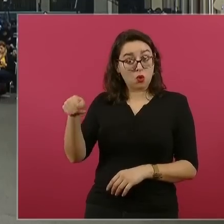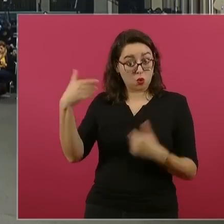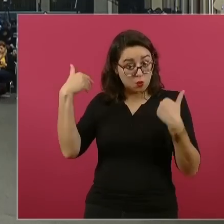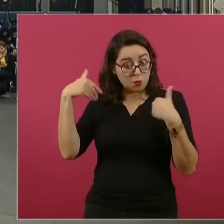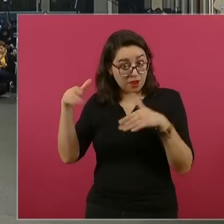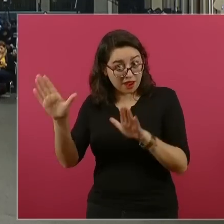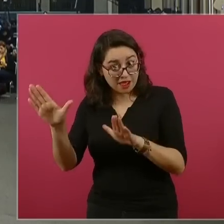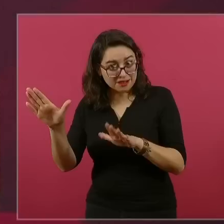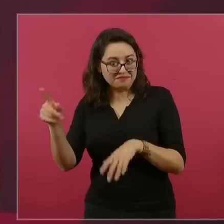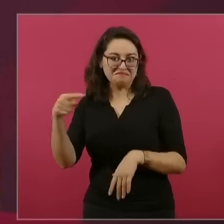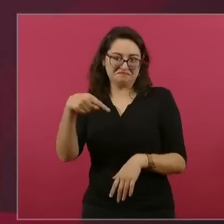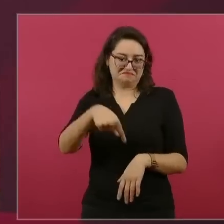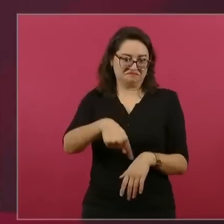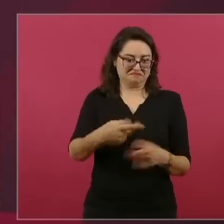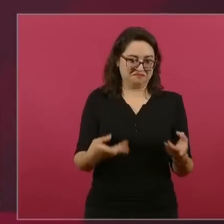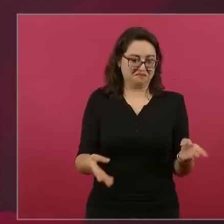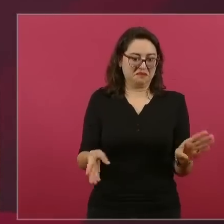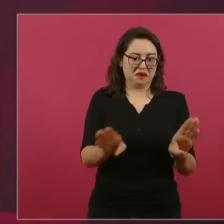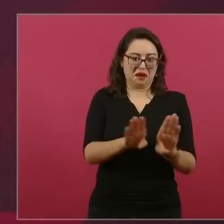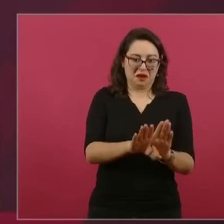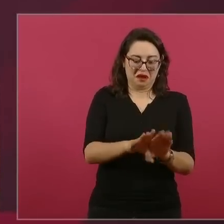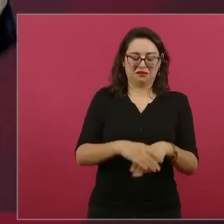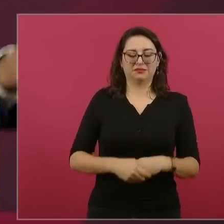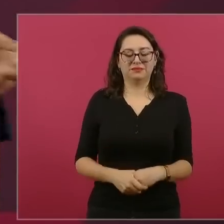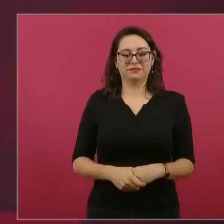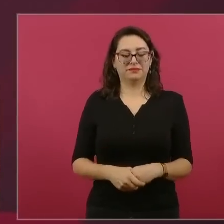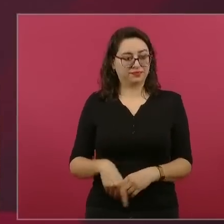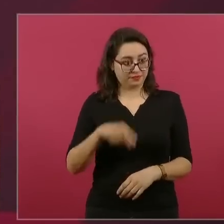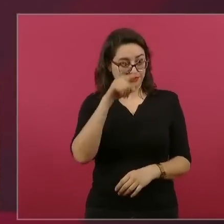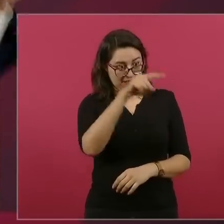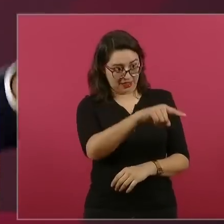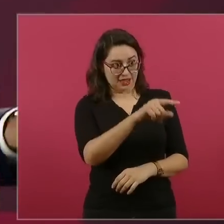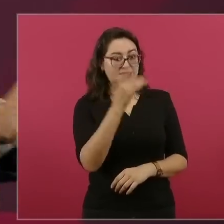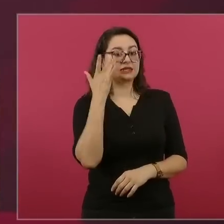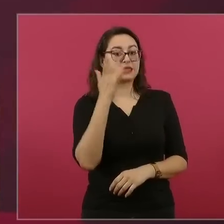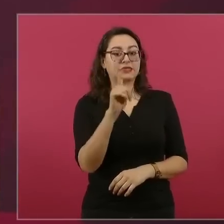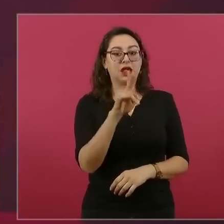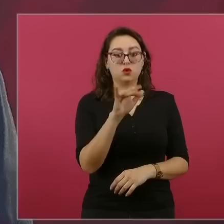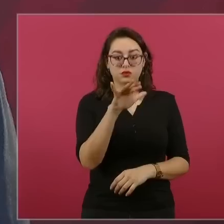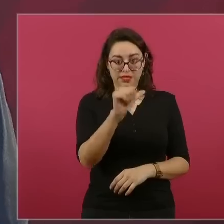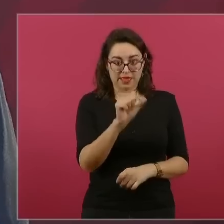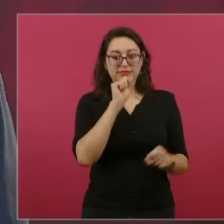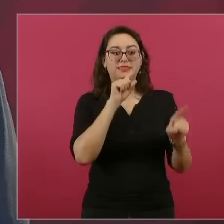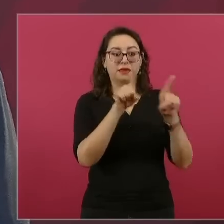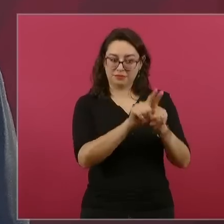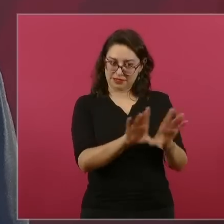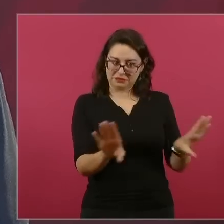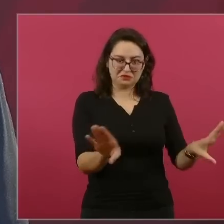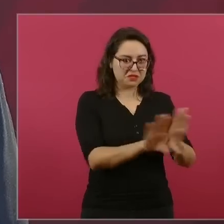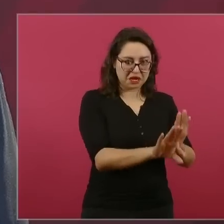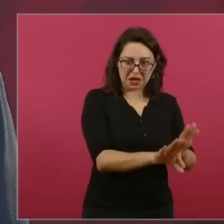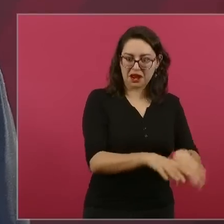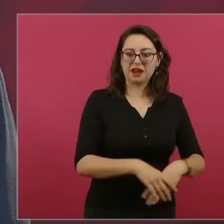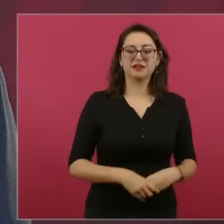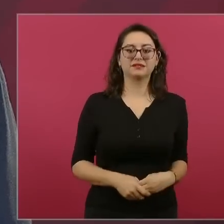No se cerró la base aérea de Santa Lucía, que lo iban a cerrar.